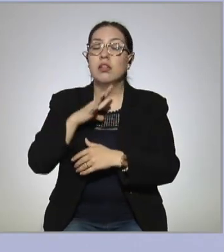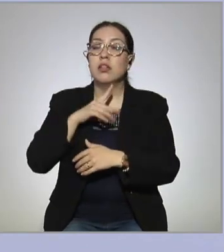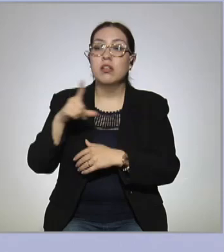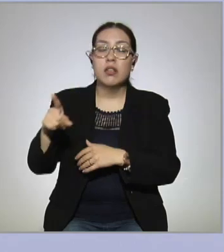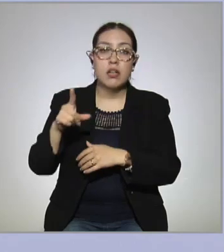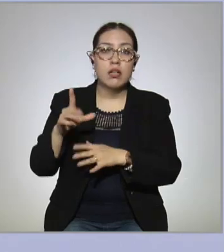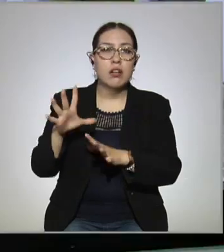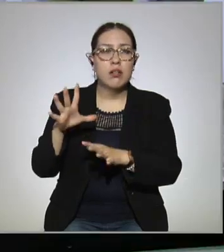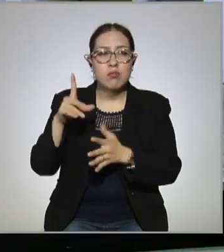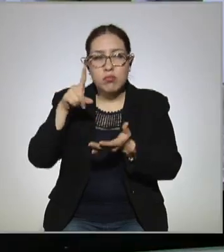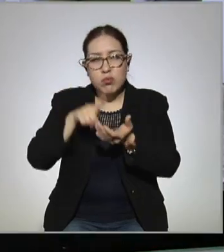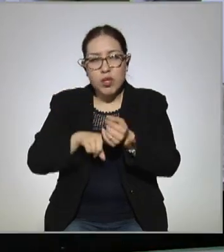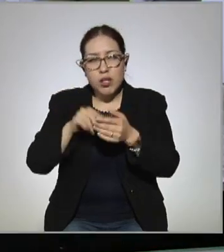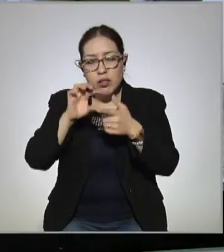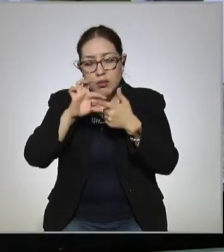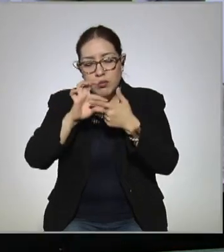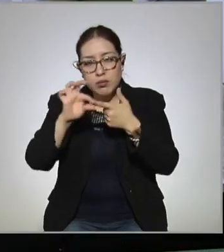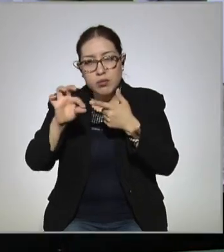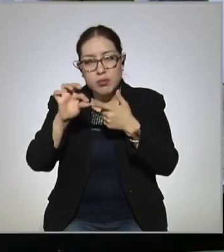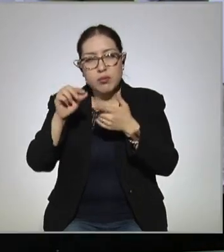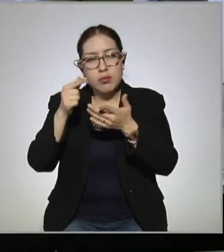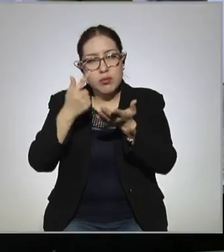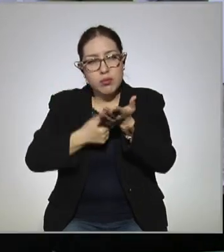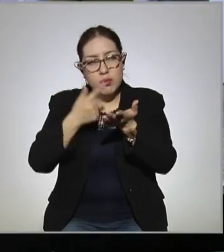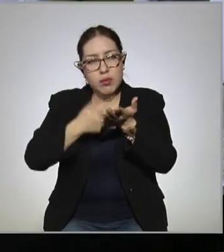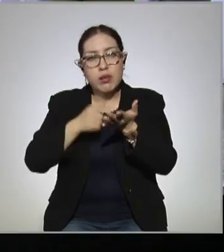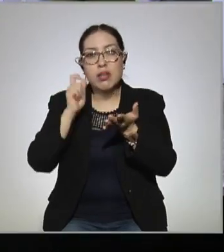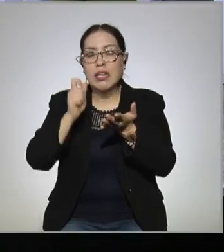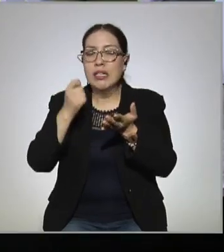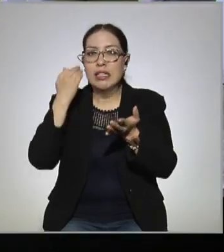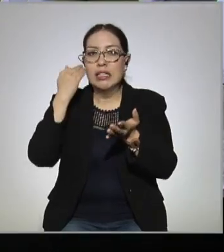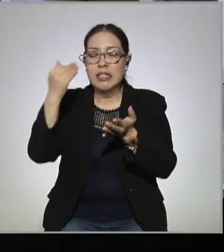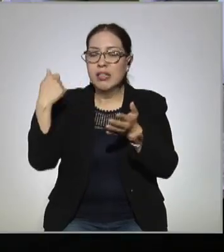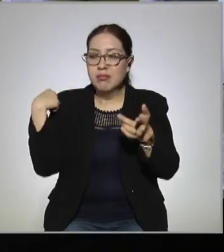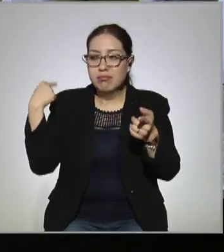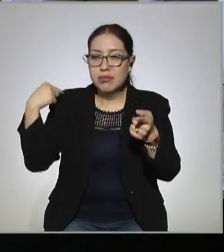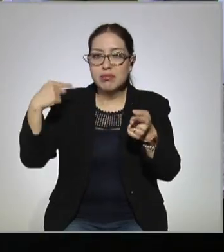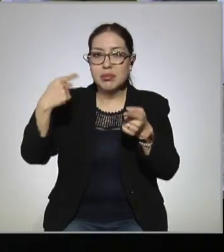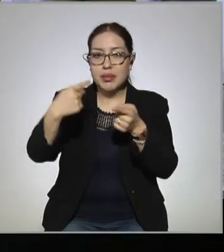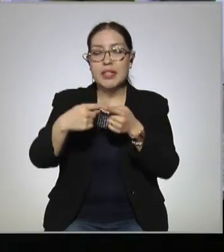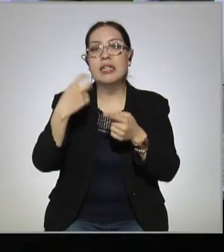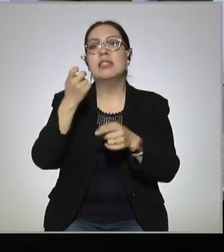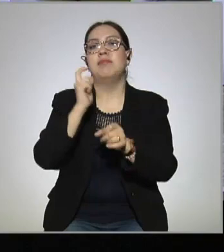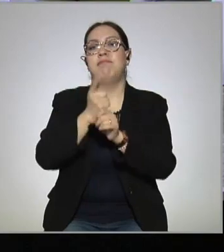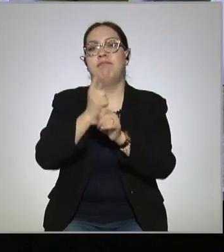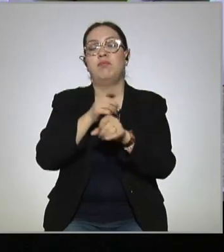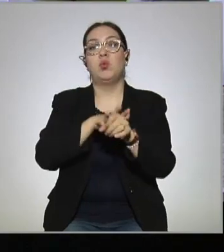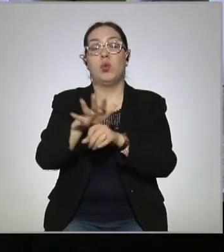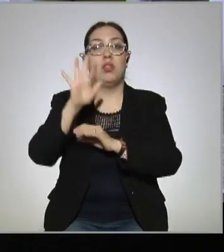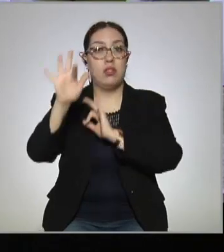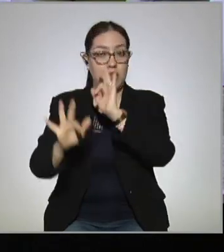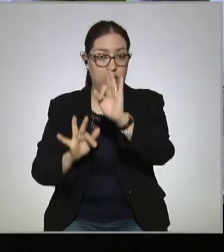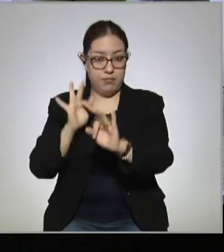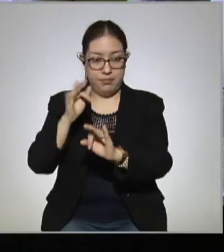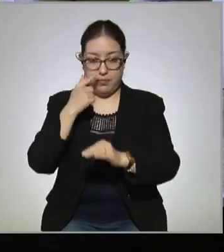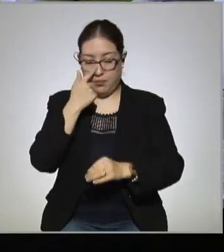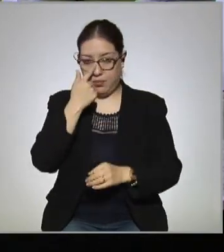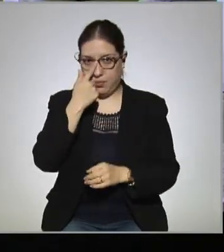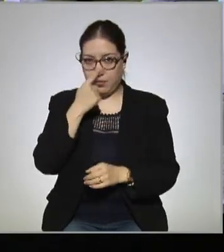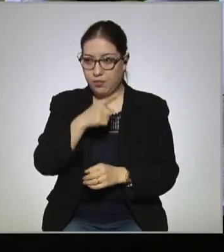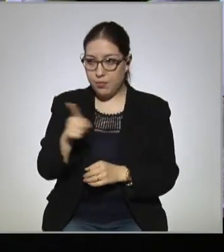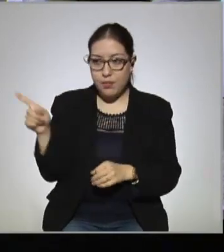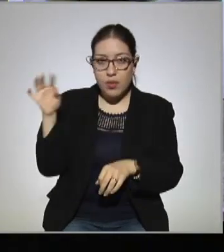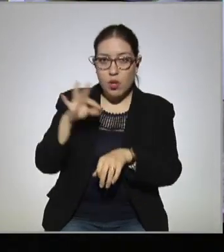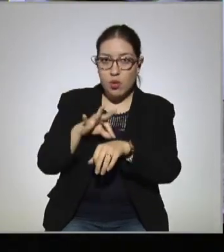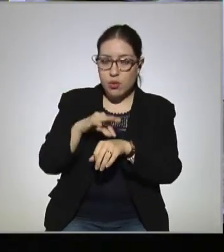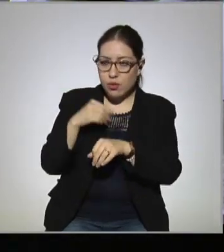haya grasita en el tendón, eso quiere decir que ya tiene mucho tiempo de evolución y eso nos va dando más el pronóstico y el tratamiento a seguir. Entonces, lo que van a hacer los doctores, te van a ver